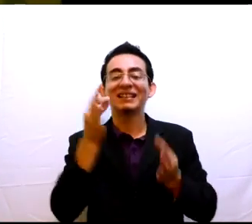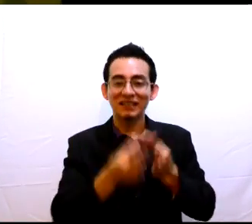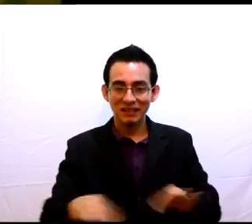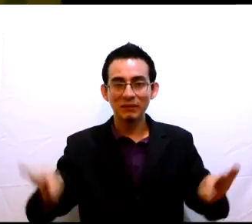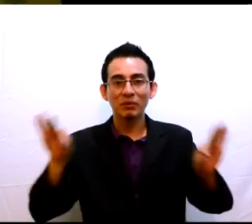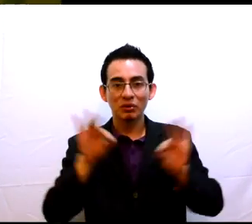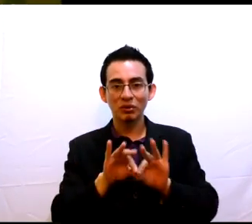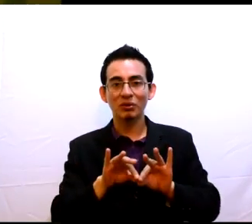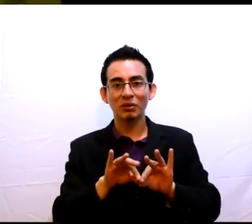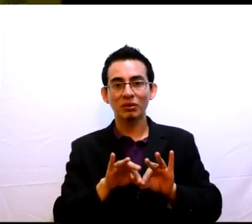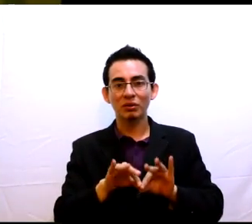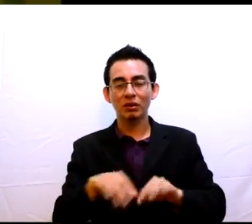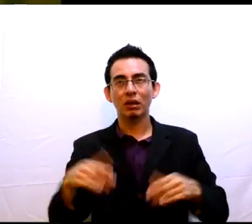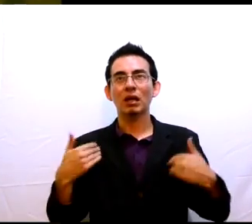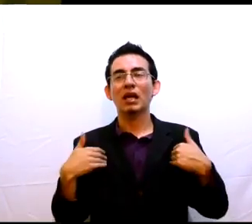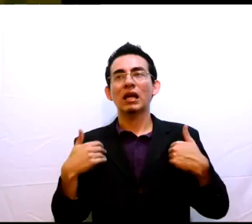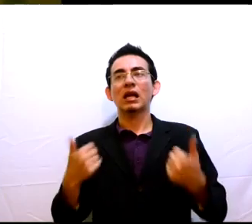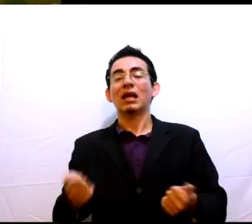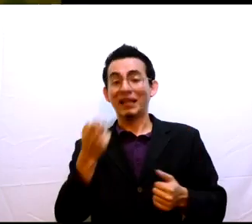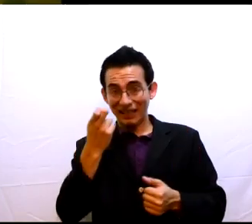y eso va a quedar así